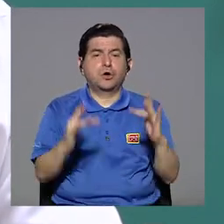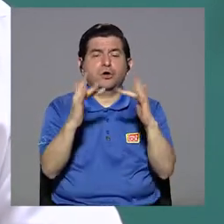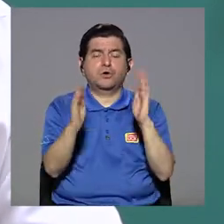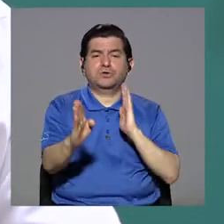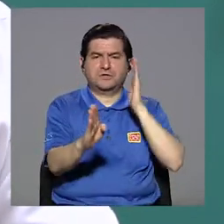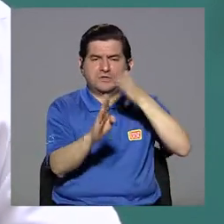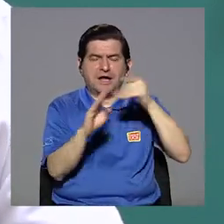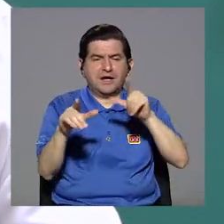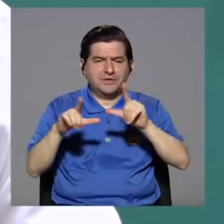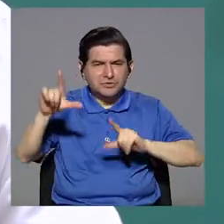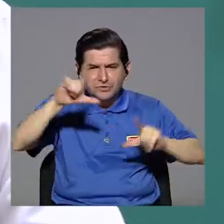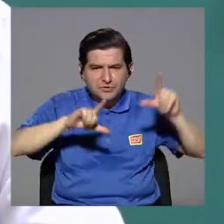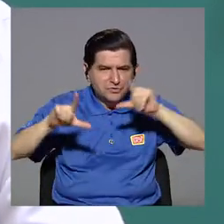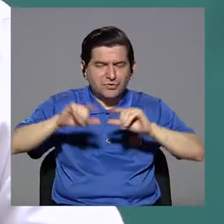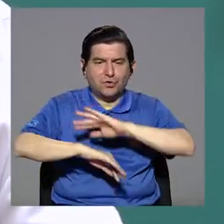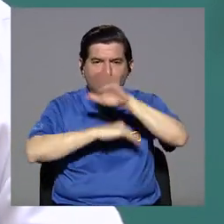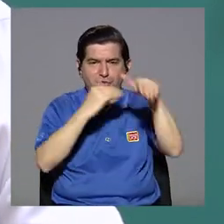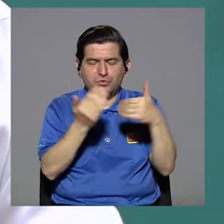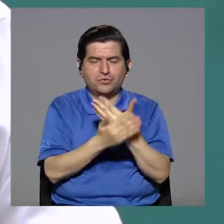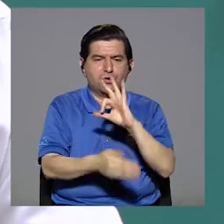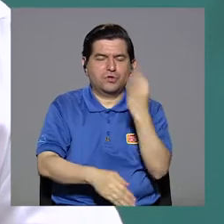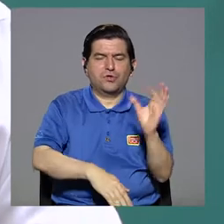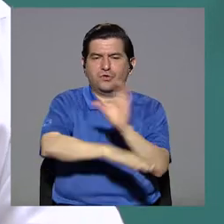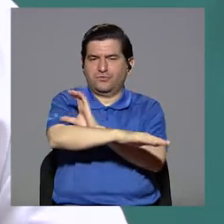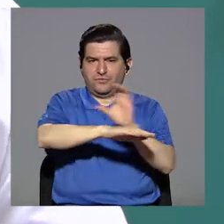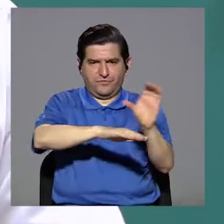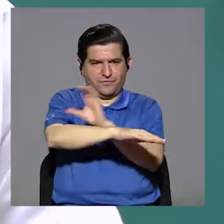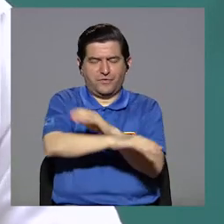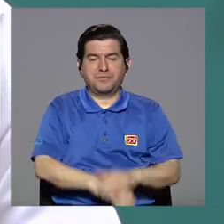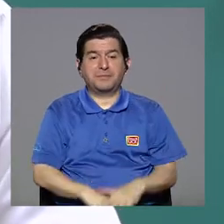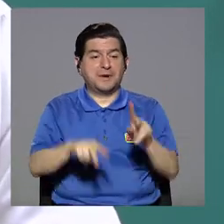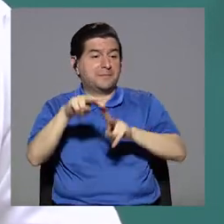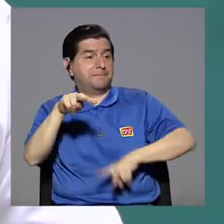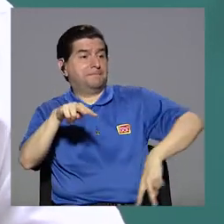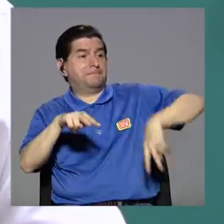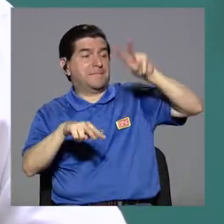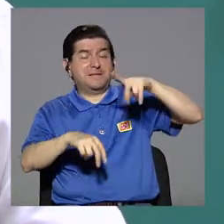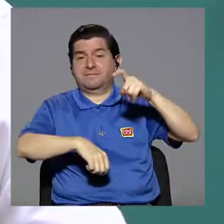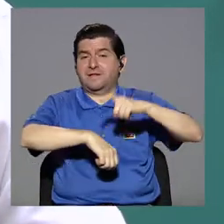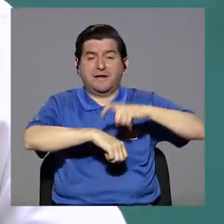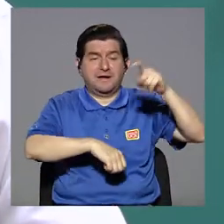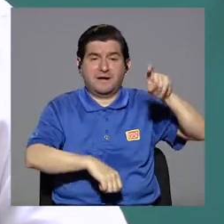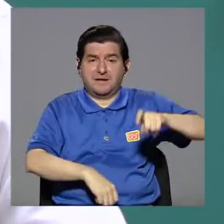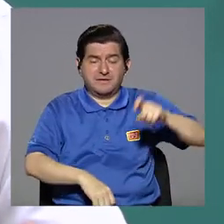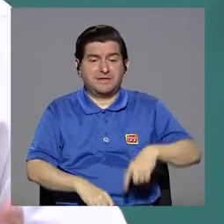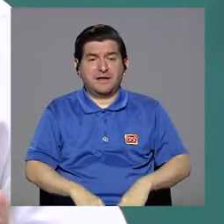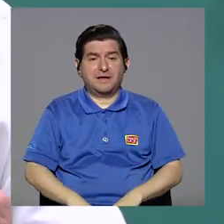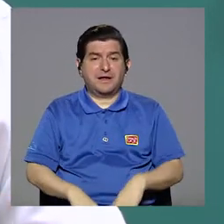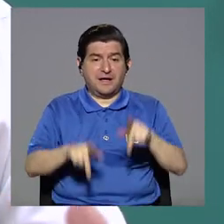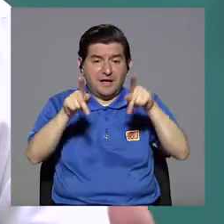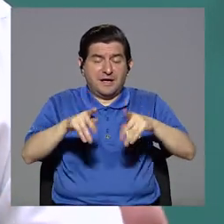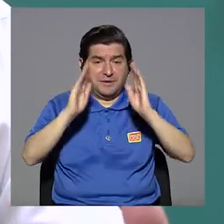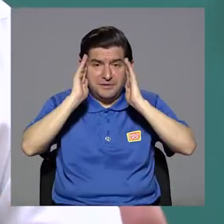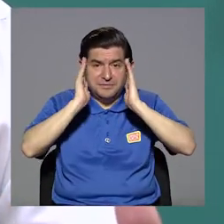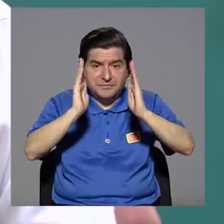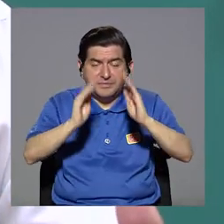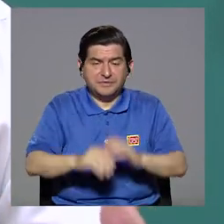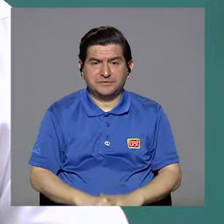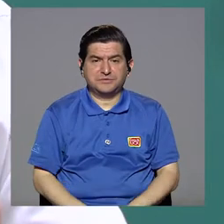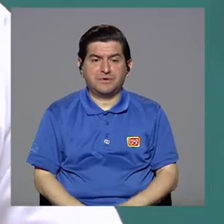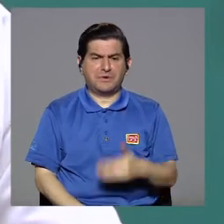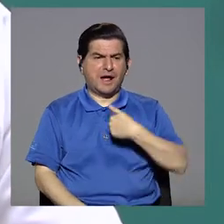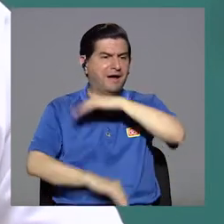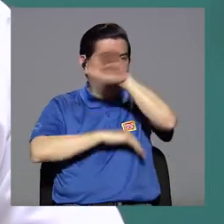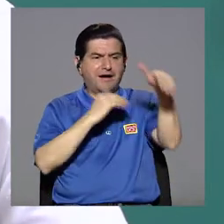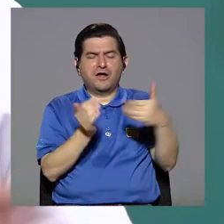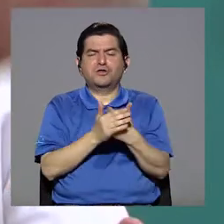contactaron directamente con el laboratorio todo se tiene una forma digitalizada que es una ventaja para cualquier momento que tengamos un paciente que